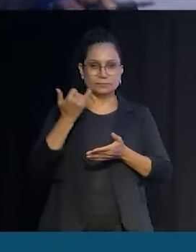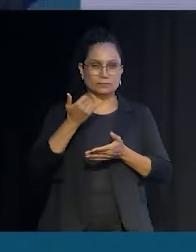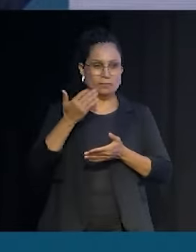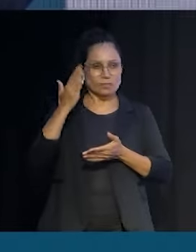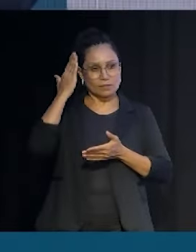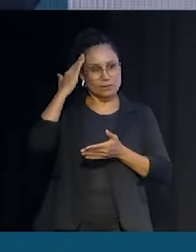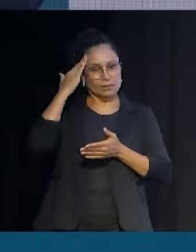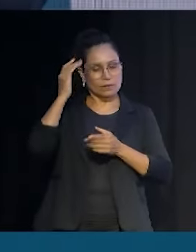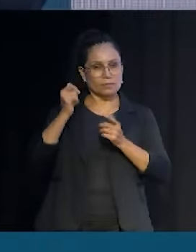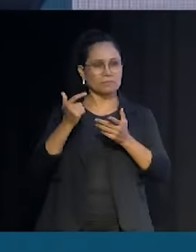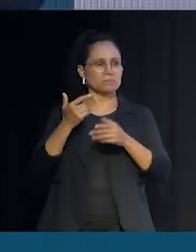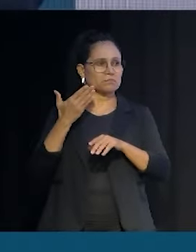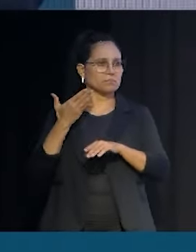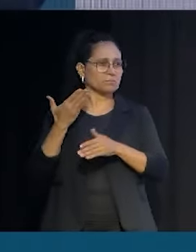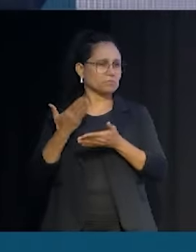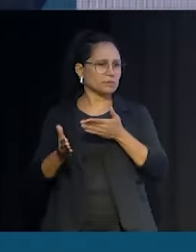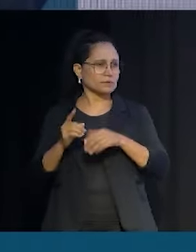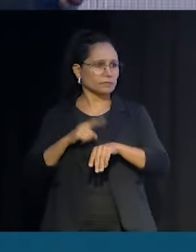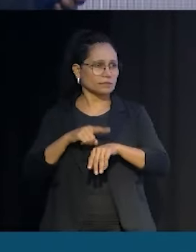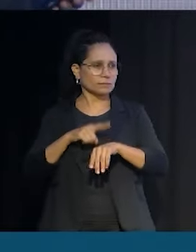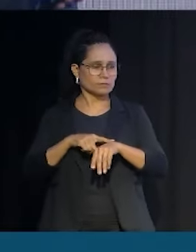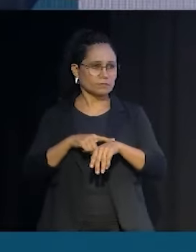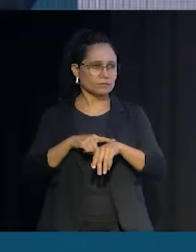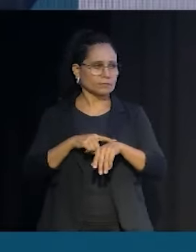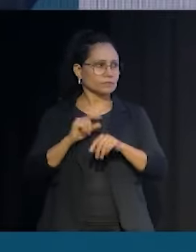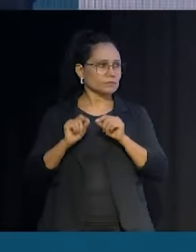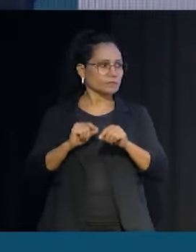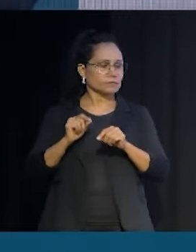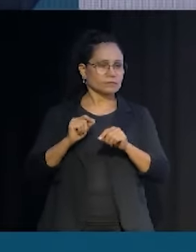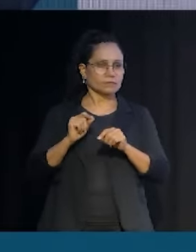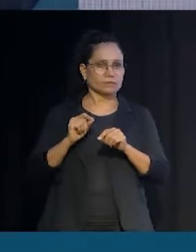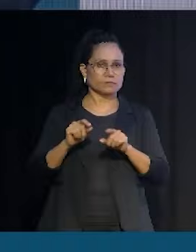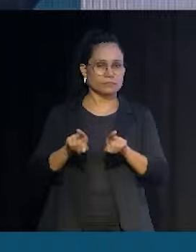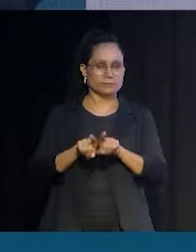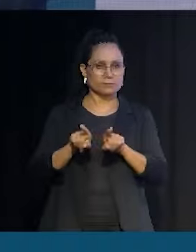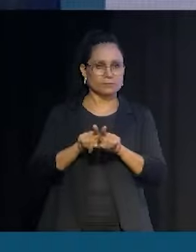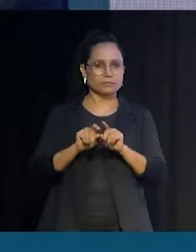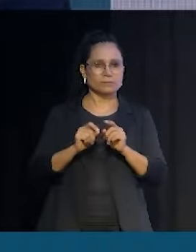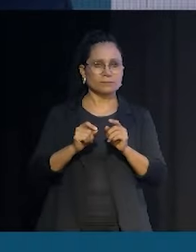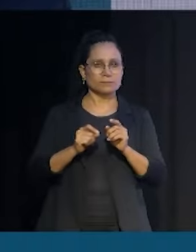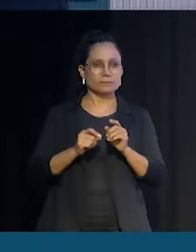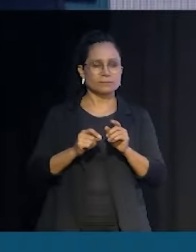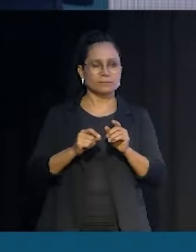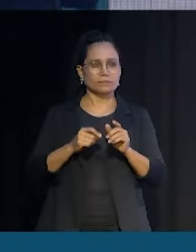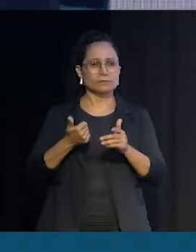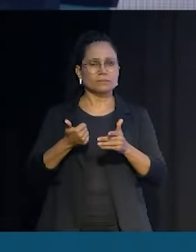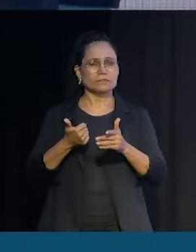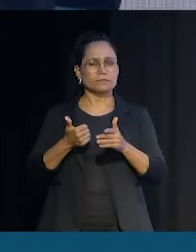aquí nuestros crecimientos. No voy a perder tiempo con esto, pero miren el 2000 al 2023.